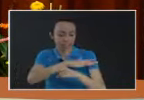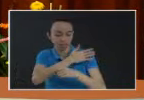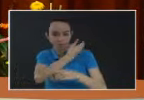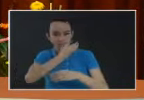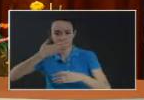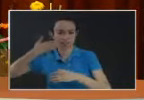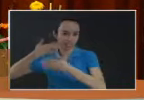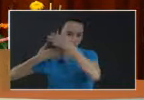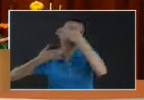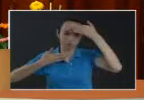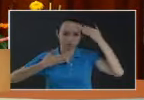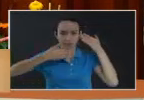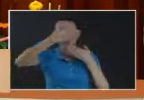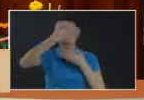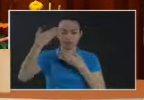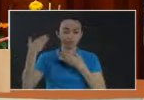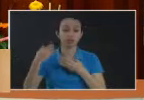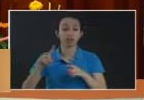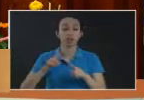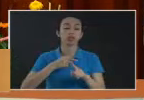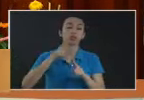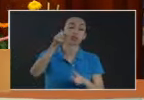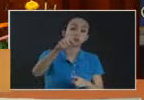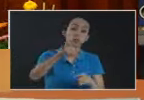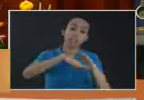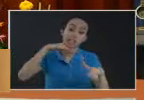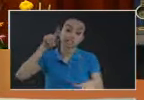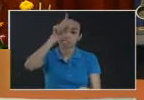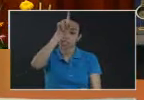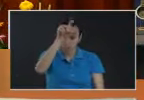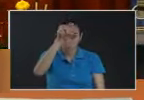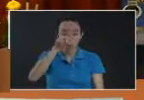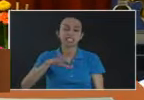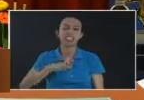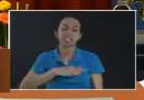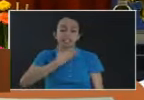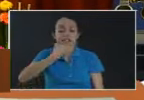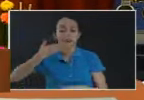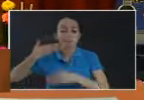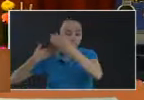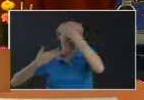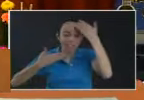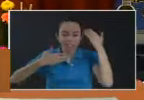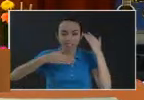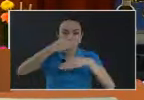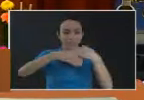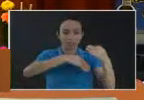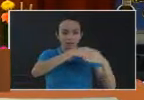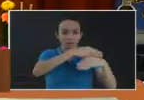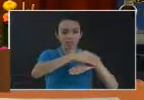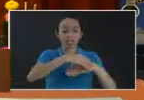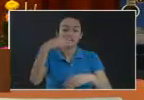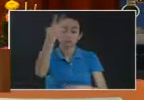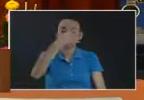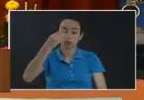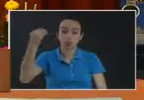Cuando tú saliste de Egipto, saliste lleno de vendas espirituales. Y el Señor le